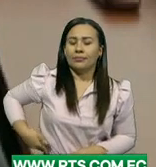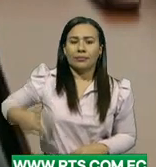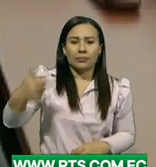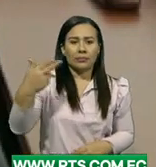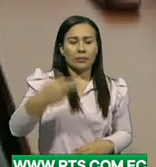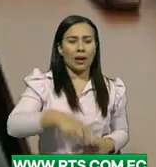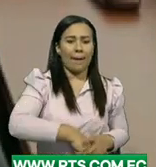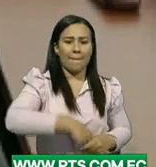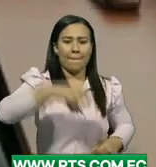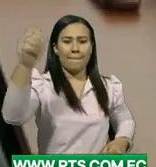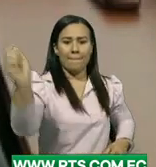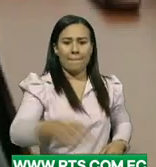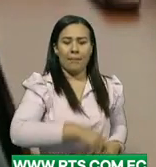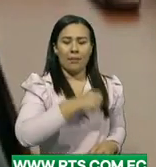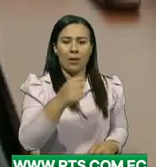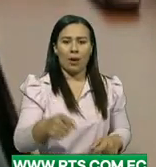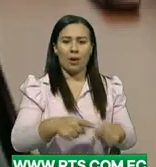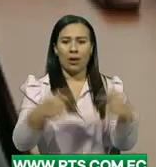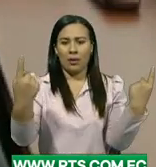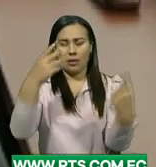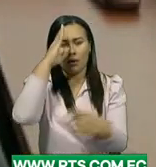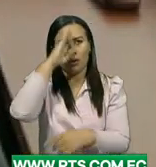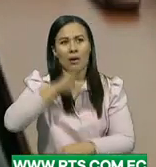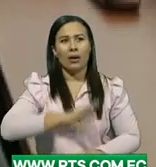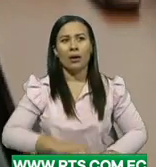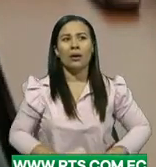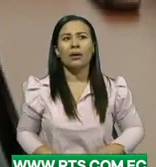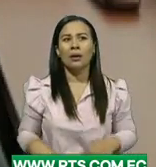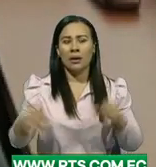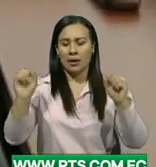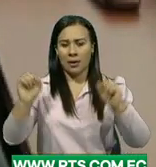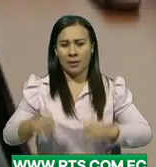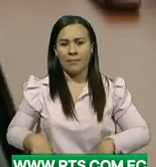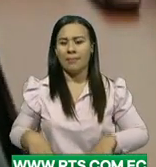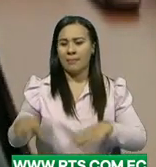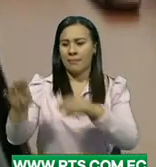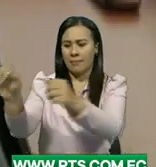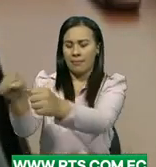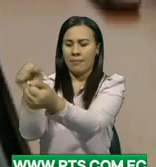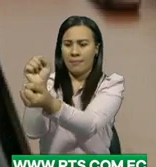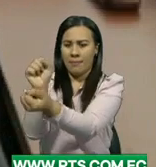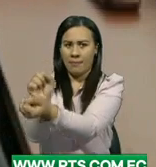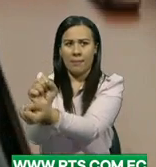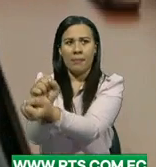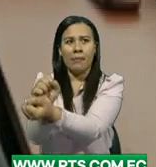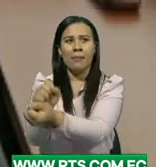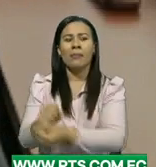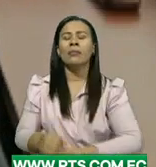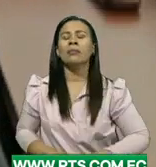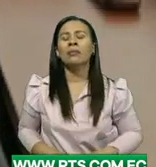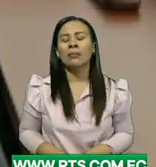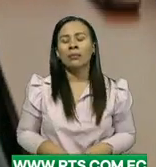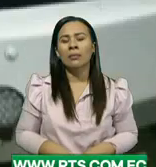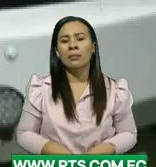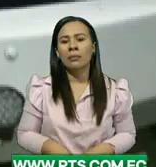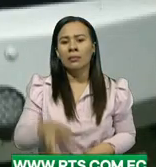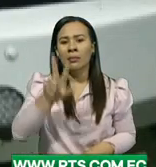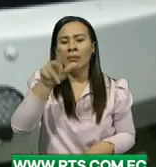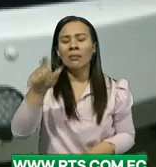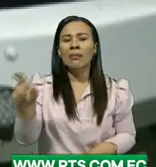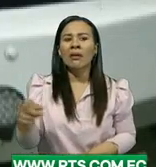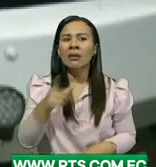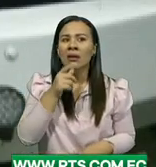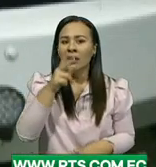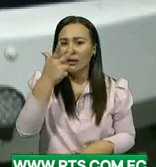con machetes a nuestros funcionarios policiales, quienes lograron neutralizarlos procediendo a la aprehensión. Los